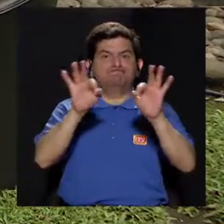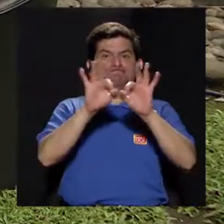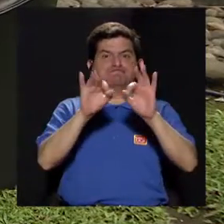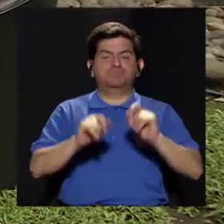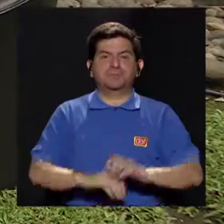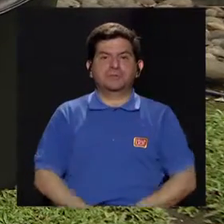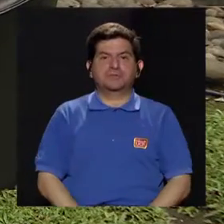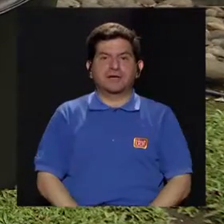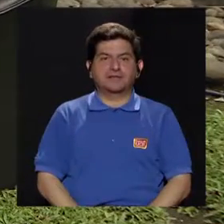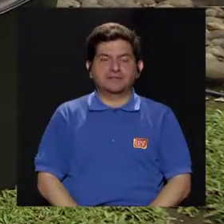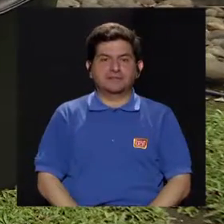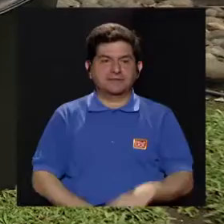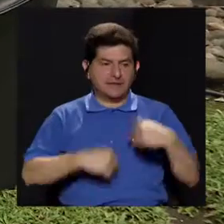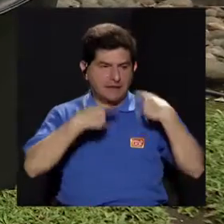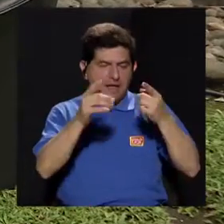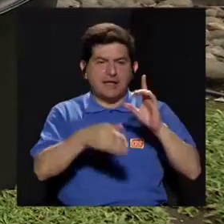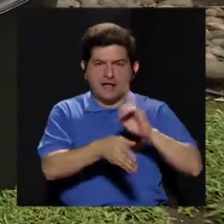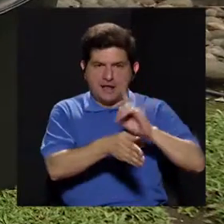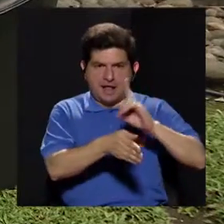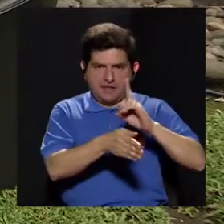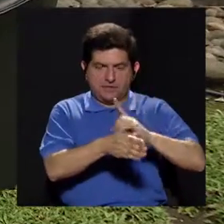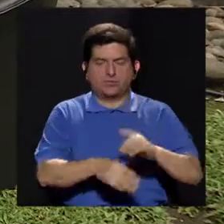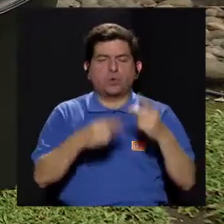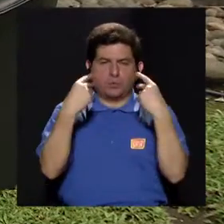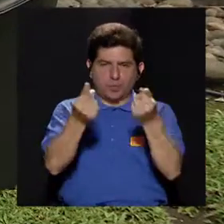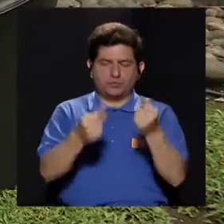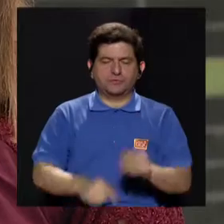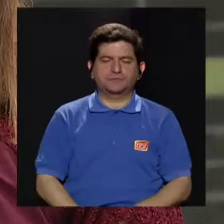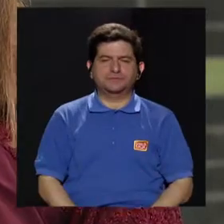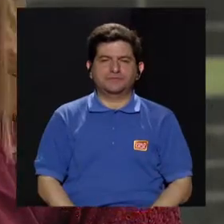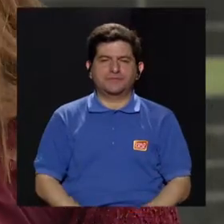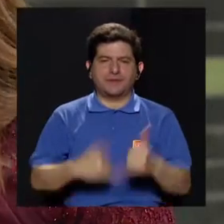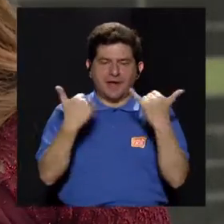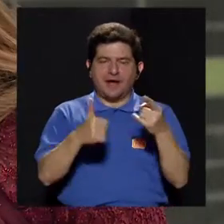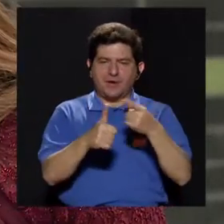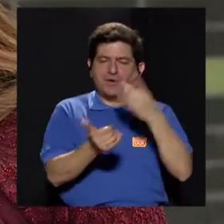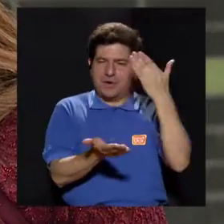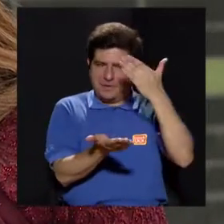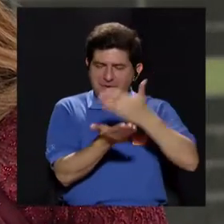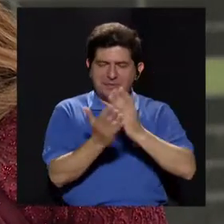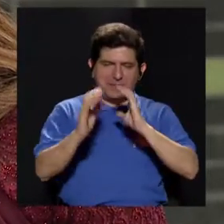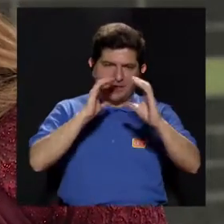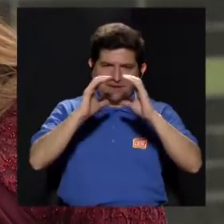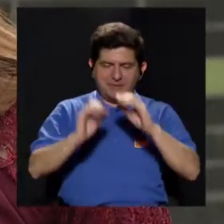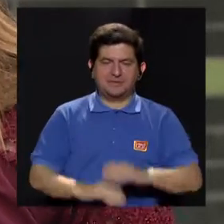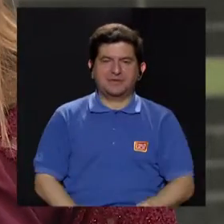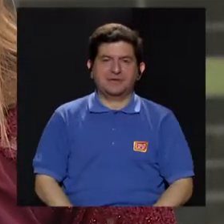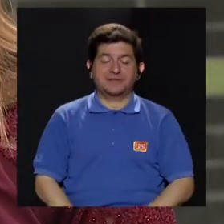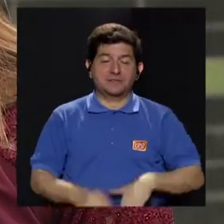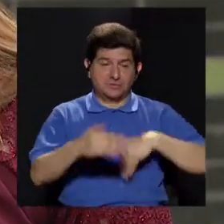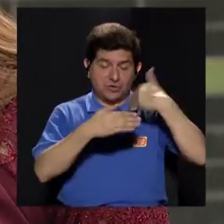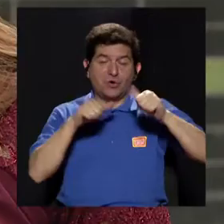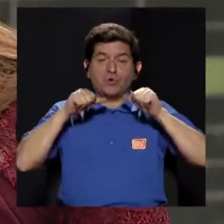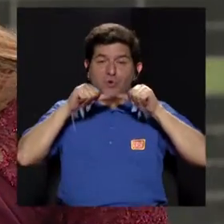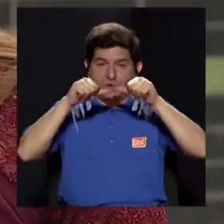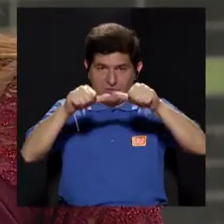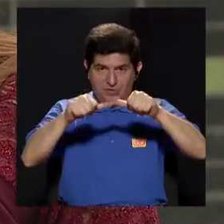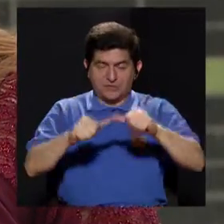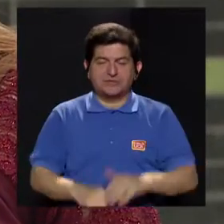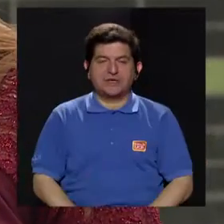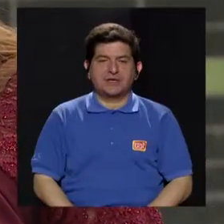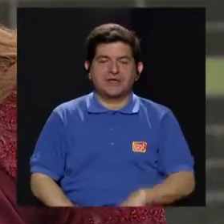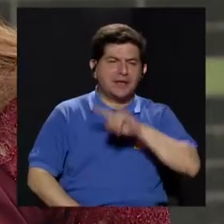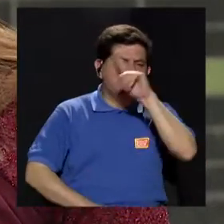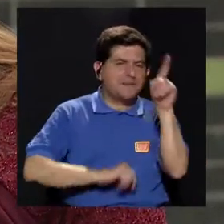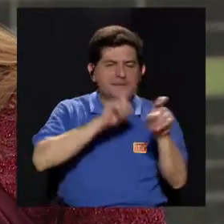importante acudir al médico. Cuanto, ¿verdad?, antes. Exacto. Vamos a hacer una primera pausa en esta conversación, doctora Guzmán, para luego